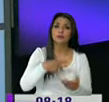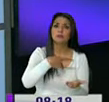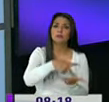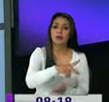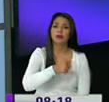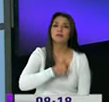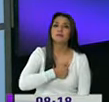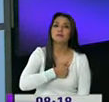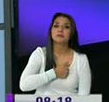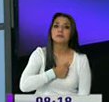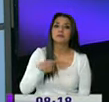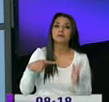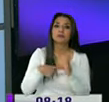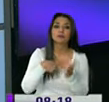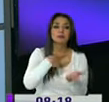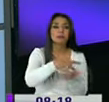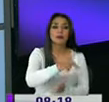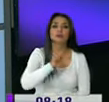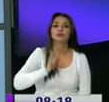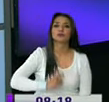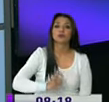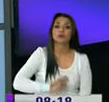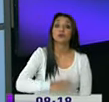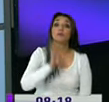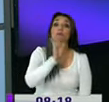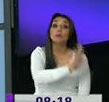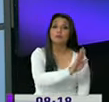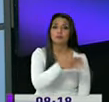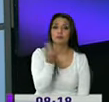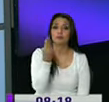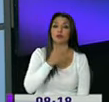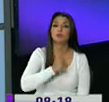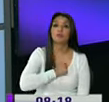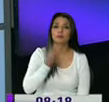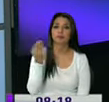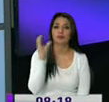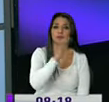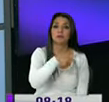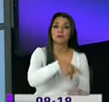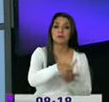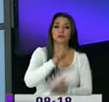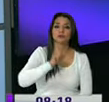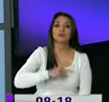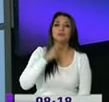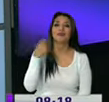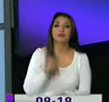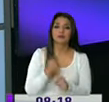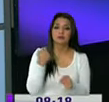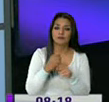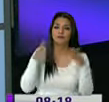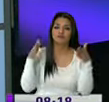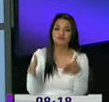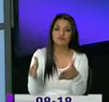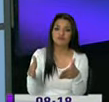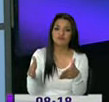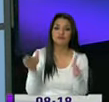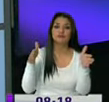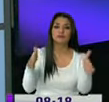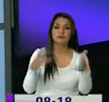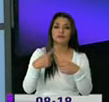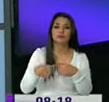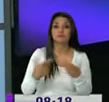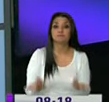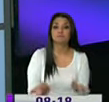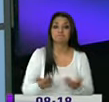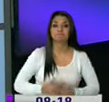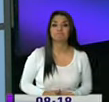por nuestros impuestos, pagada por nuestro dinero, en favor de que trabajen en favor de nosotros y la ciudad.